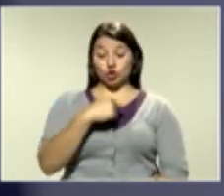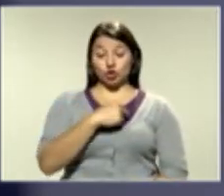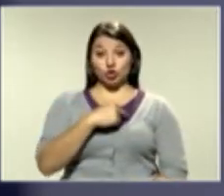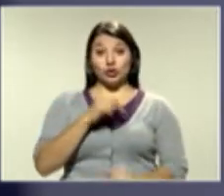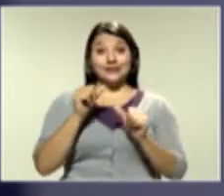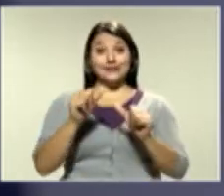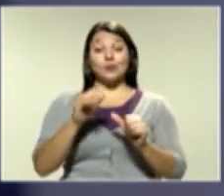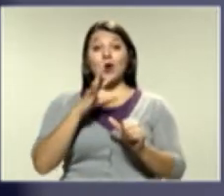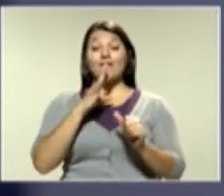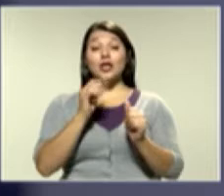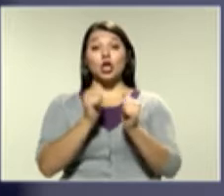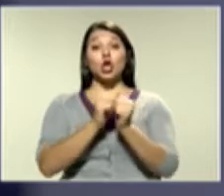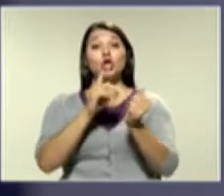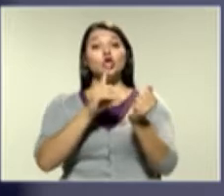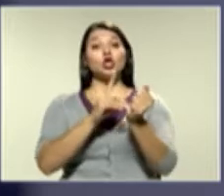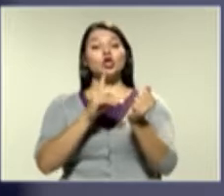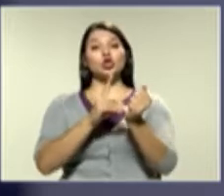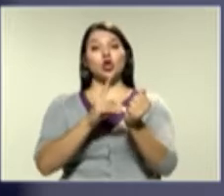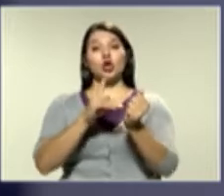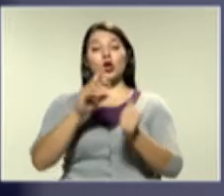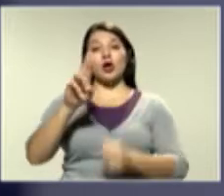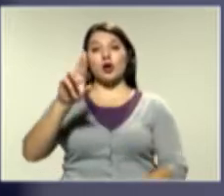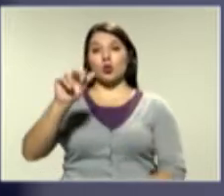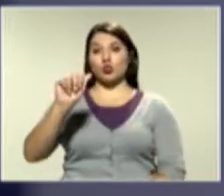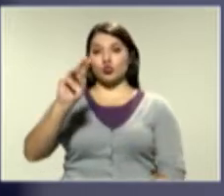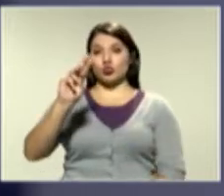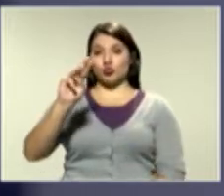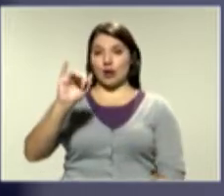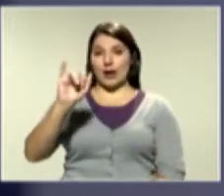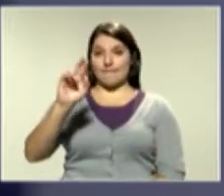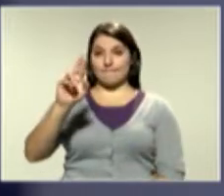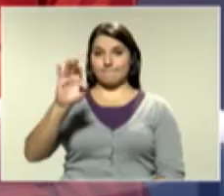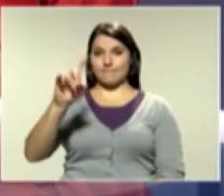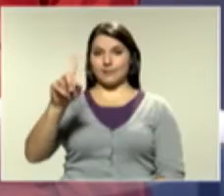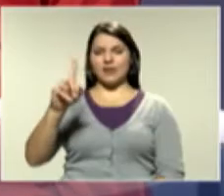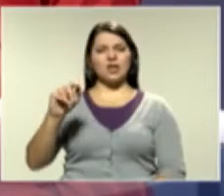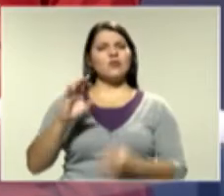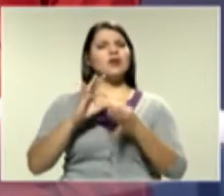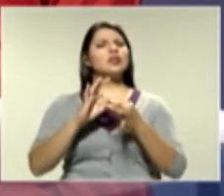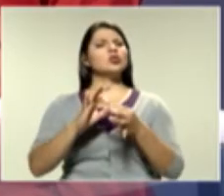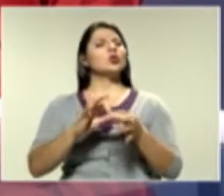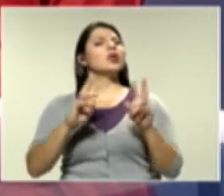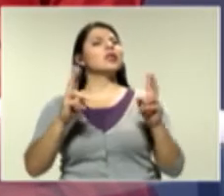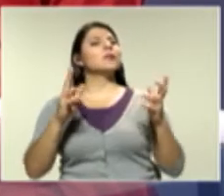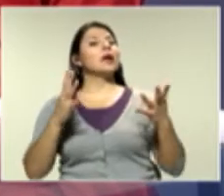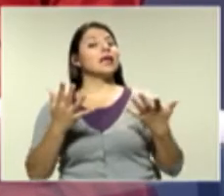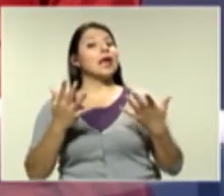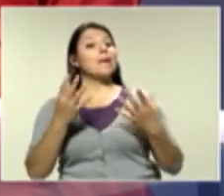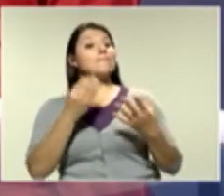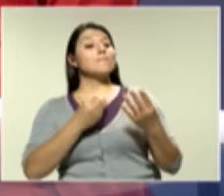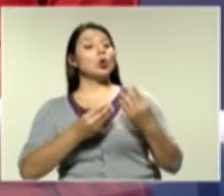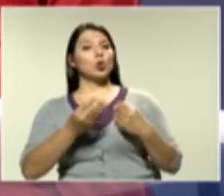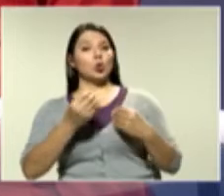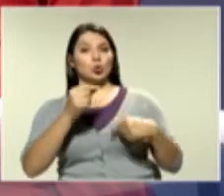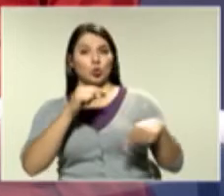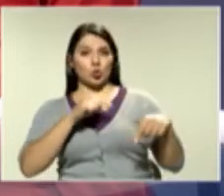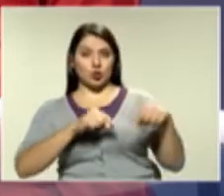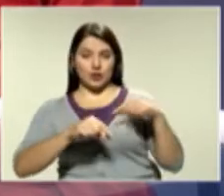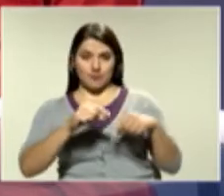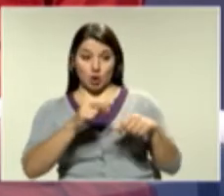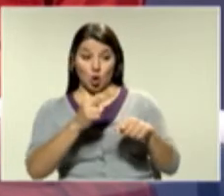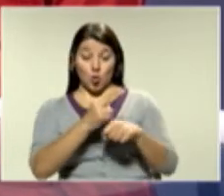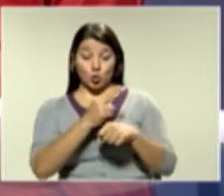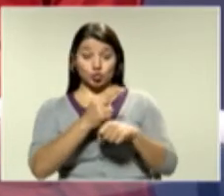conversando con el doctor Fernando Ramírez en vivo sobre el tema de los agroquímicos, el uso,